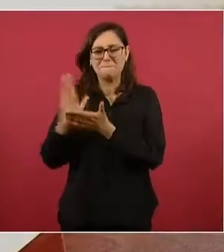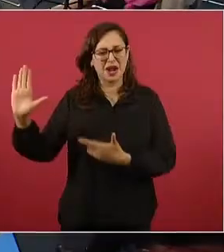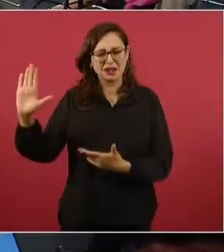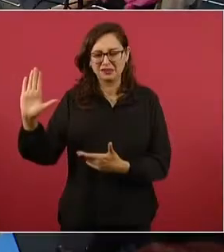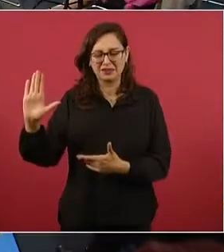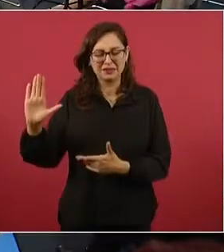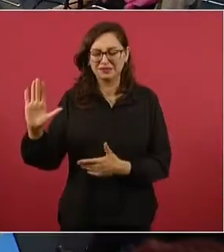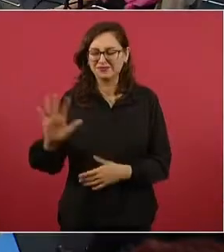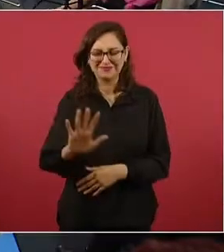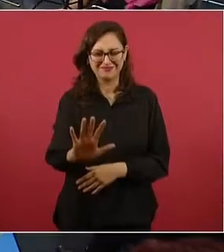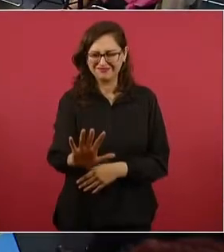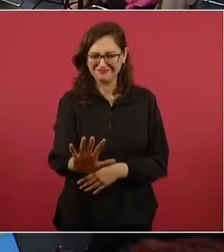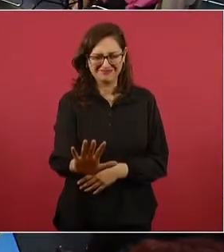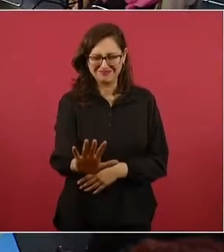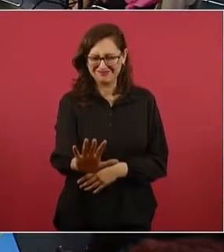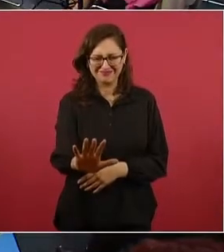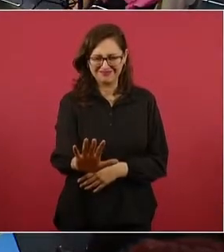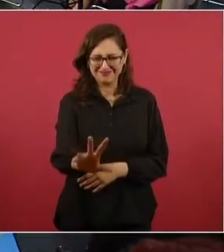Por eso,